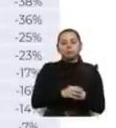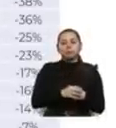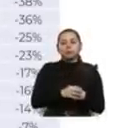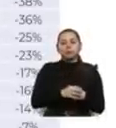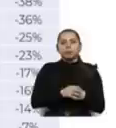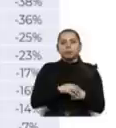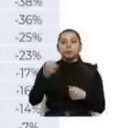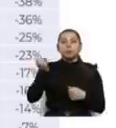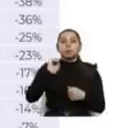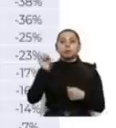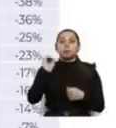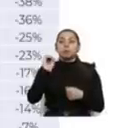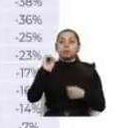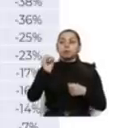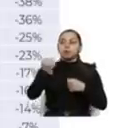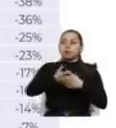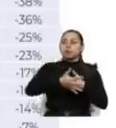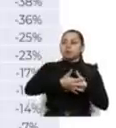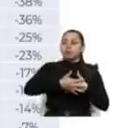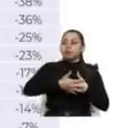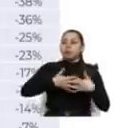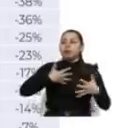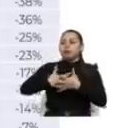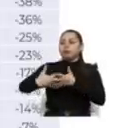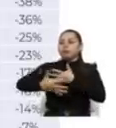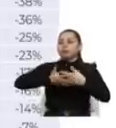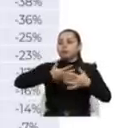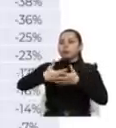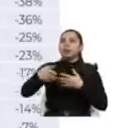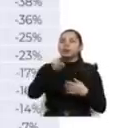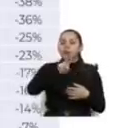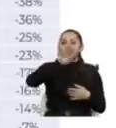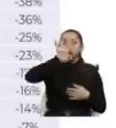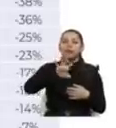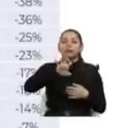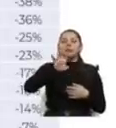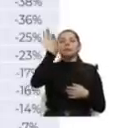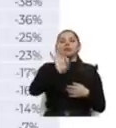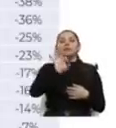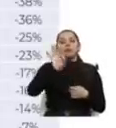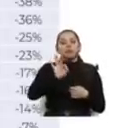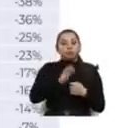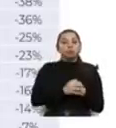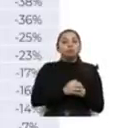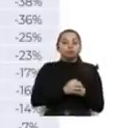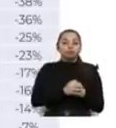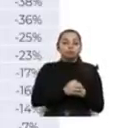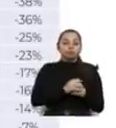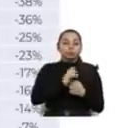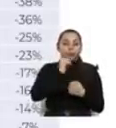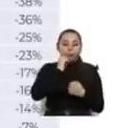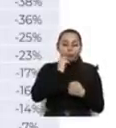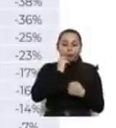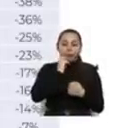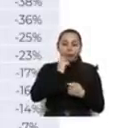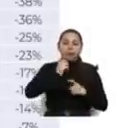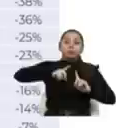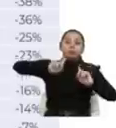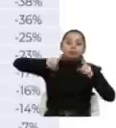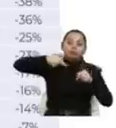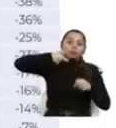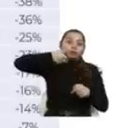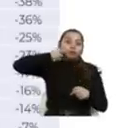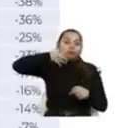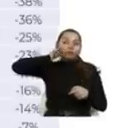o como San Andrés, con el 29%. También como Caldas,